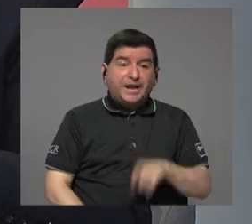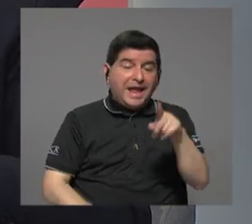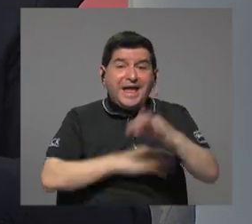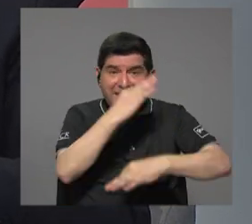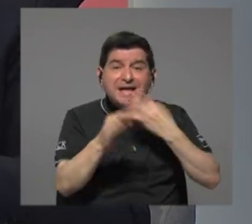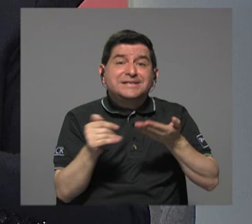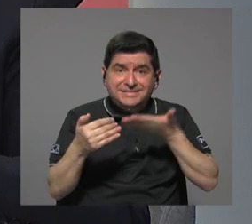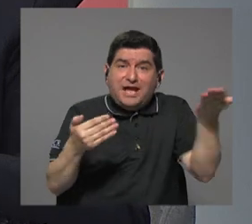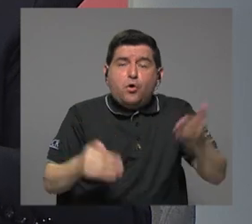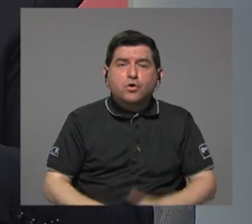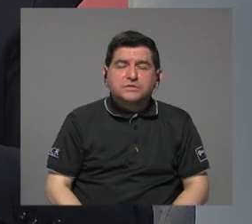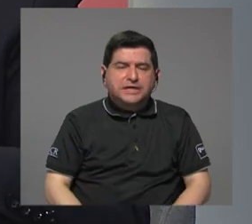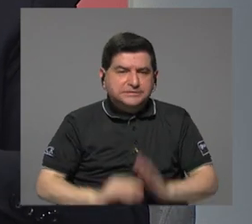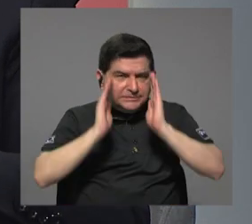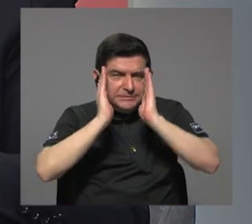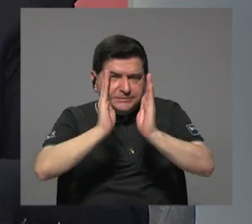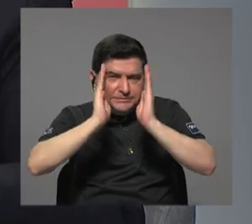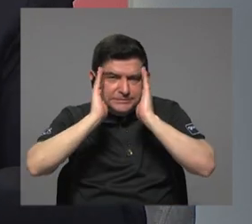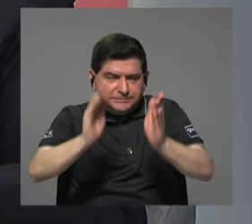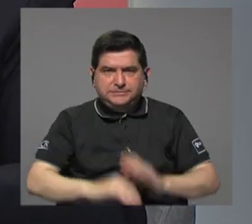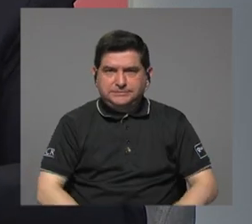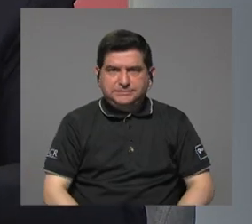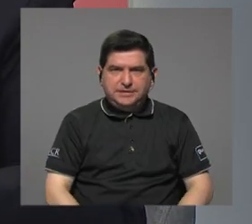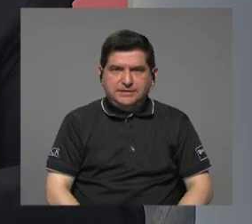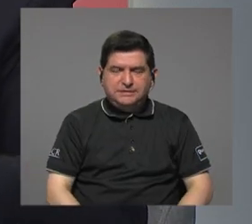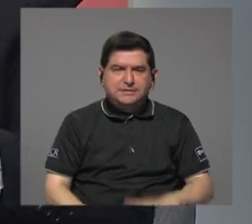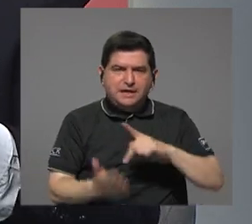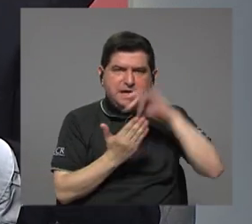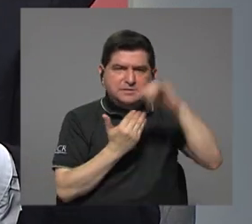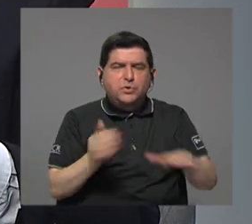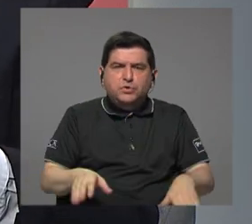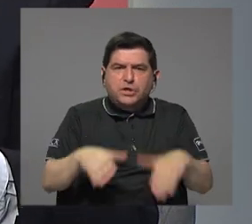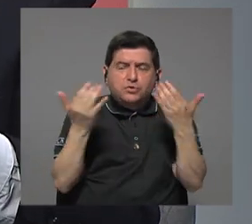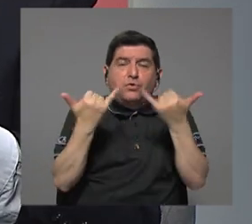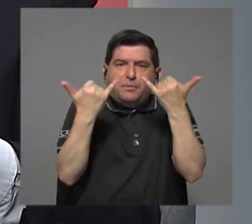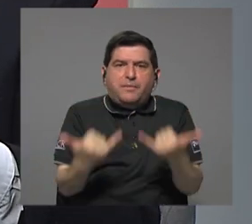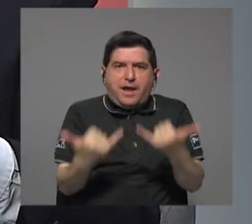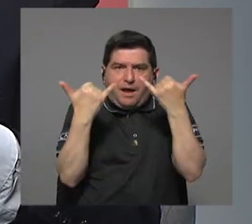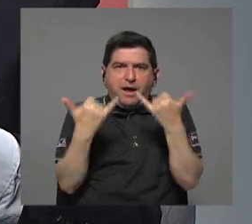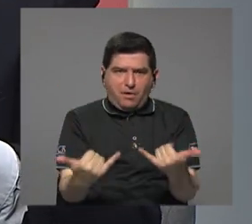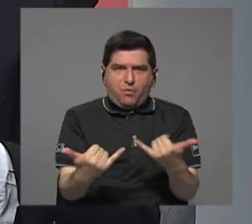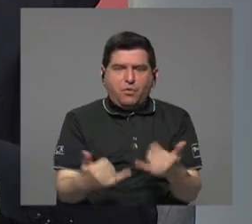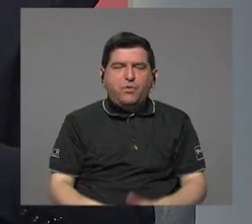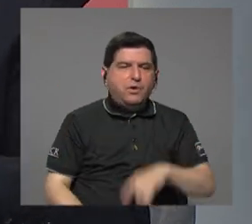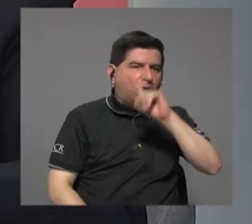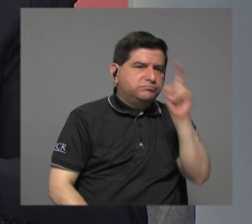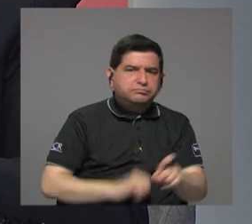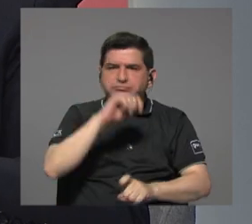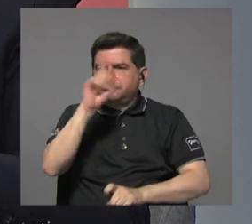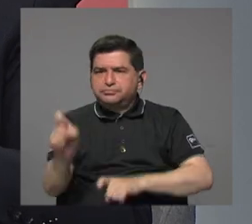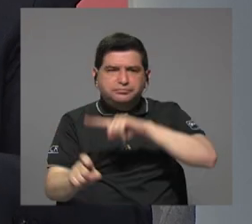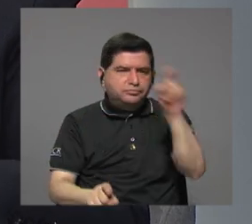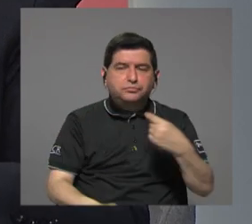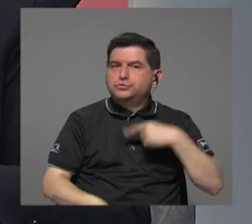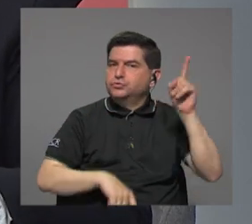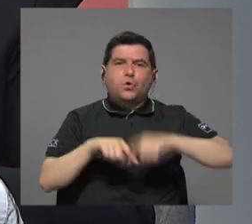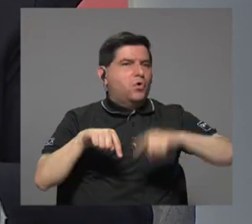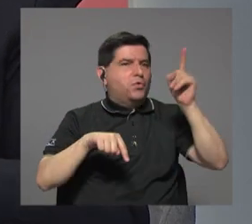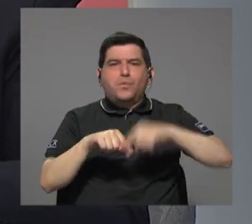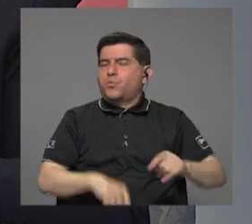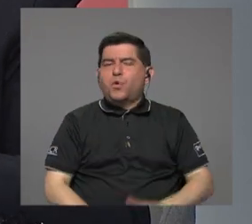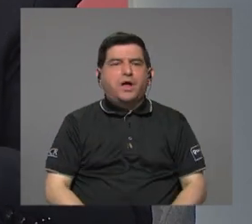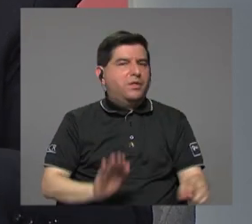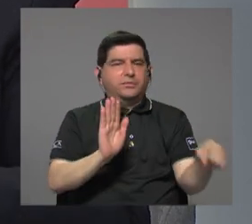el tipo de cosas que hay que cuidar de cómo va a salir este proyecto que actualmente está en consulta yo no puedo ser del